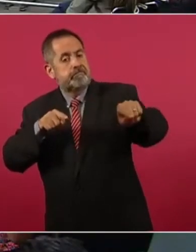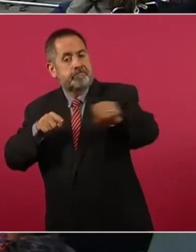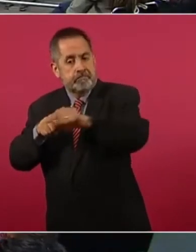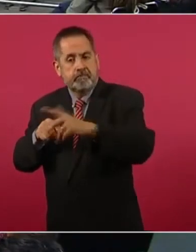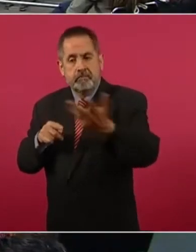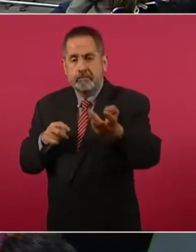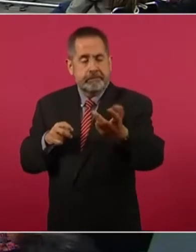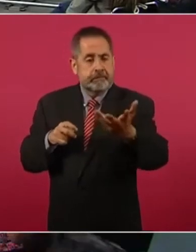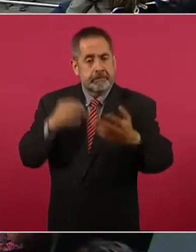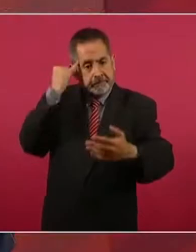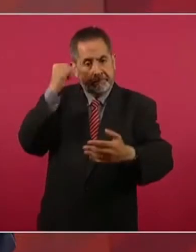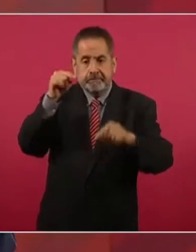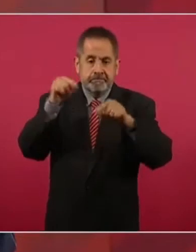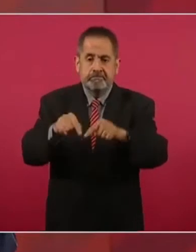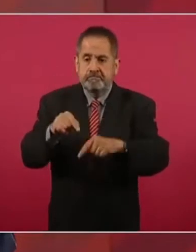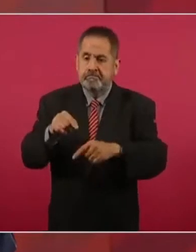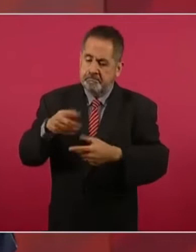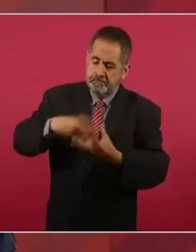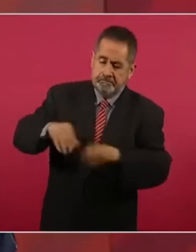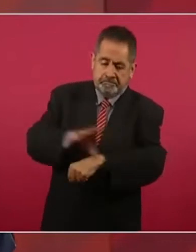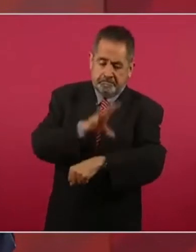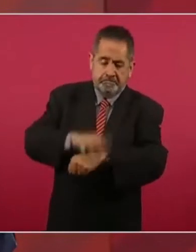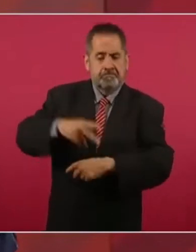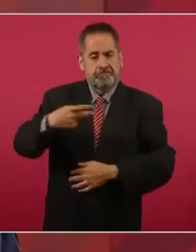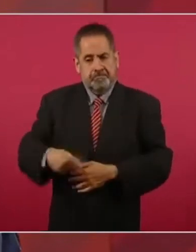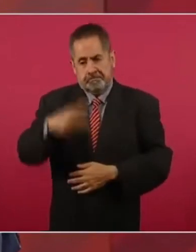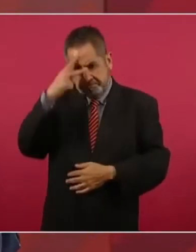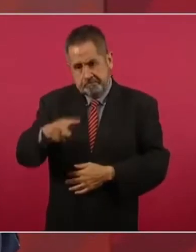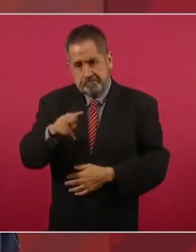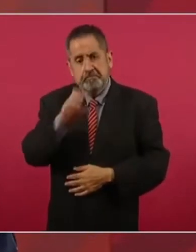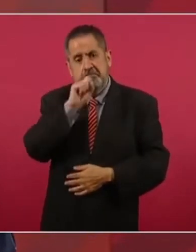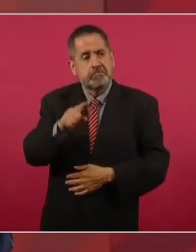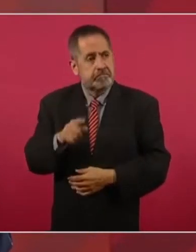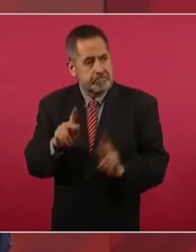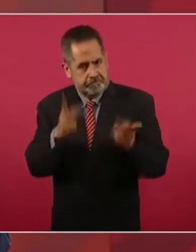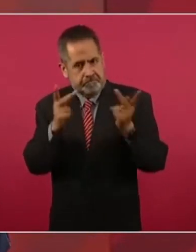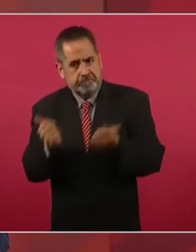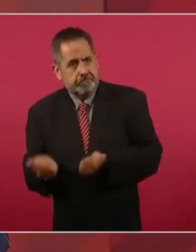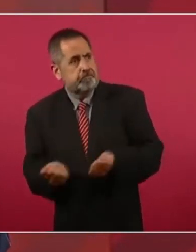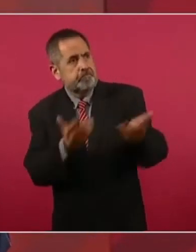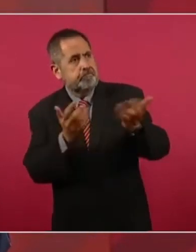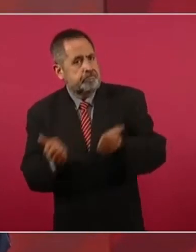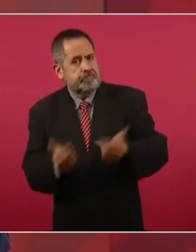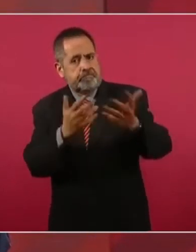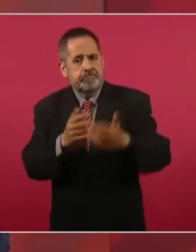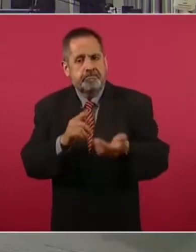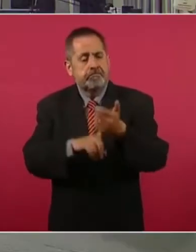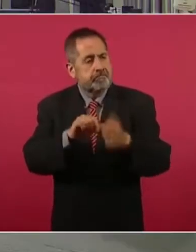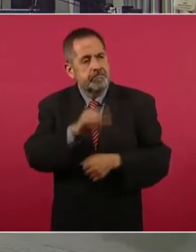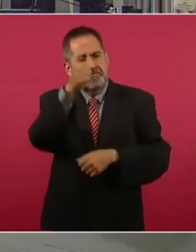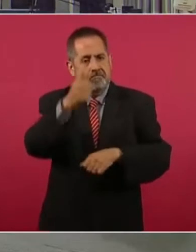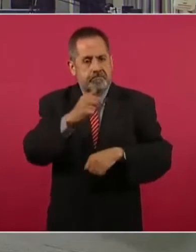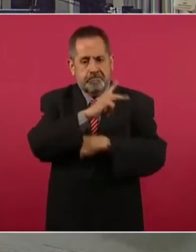propósito es producir energía para México y también poder exportar energía